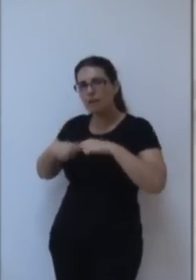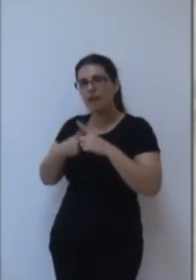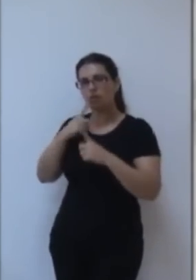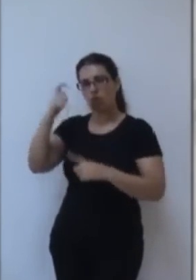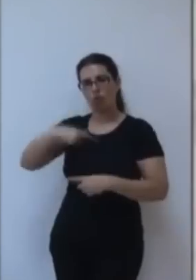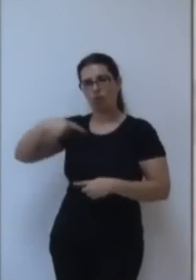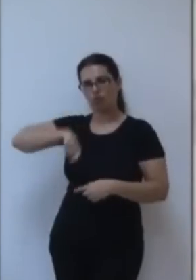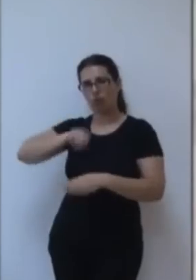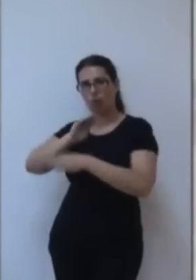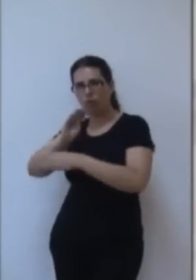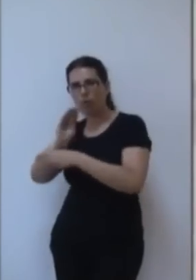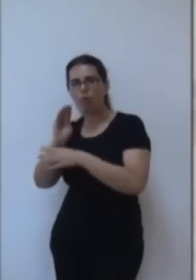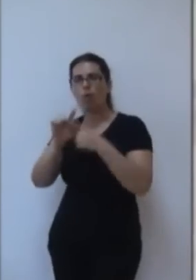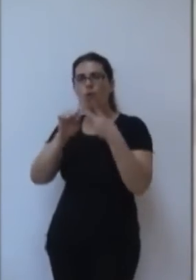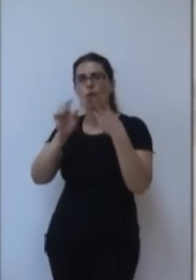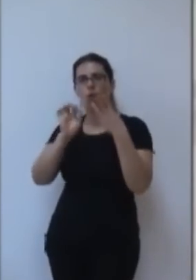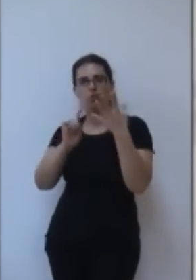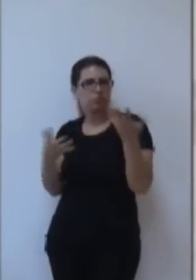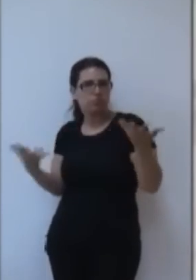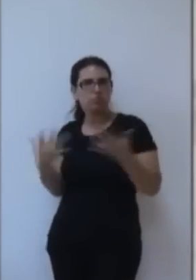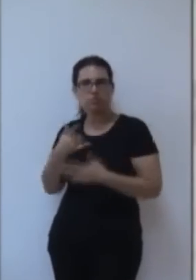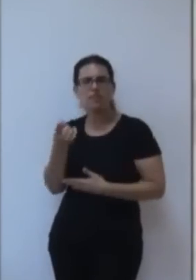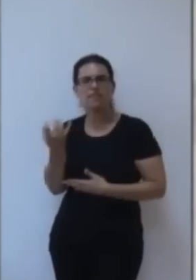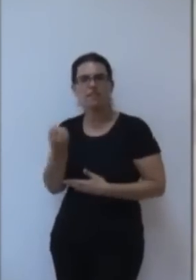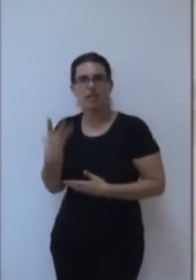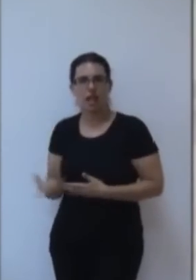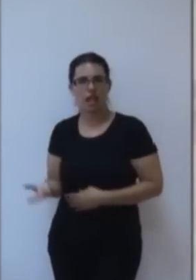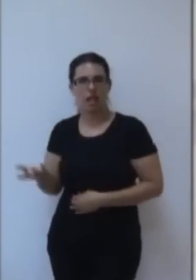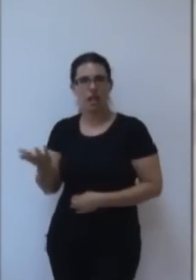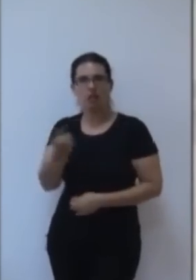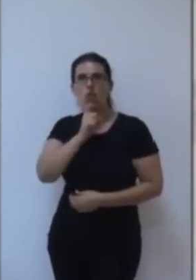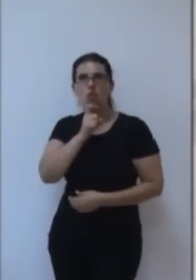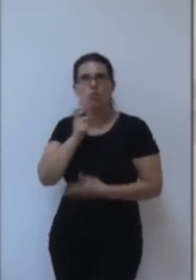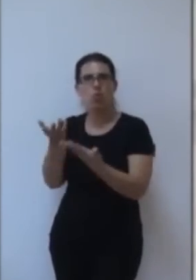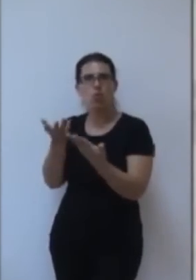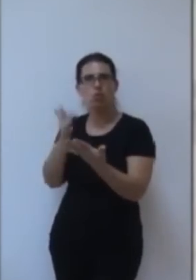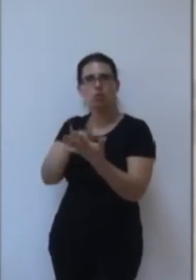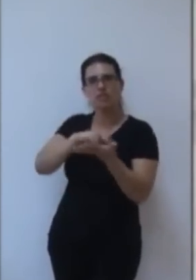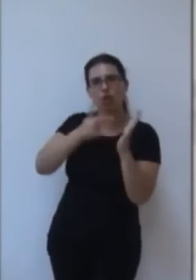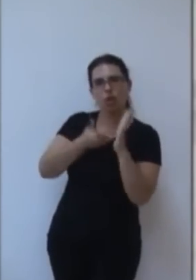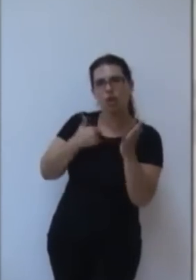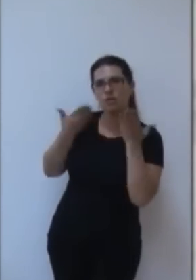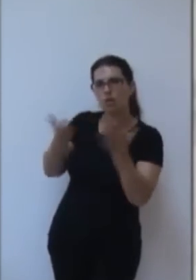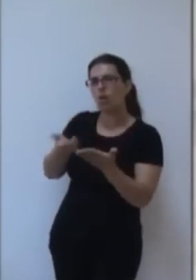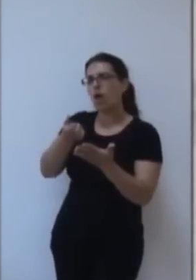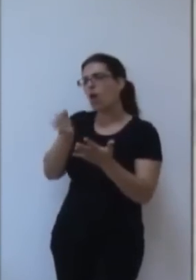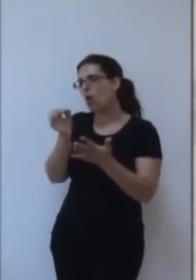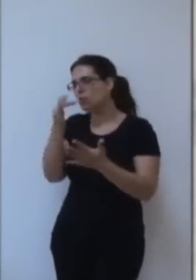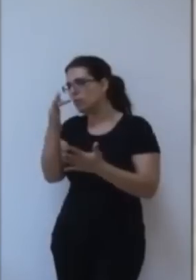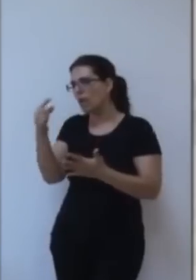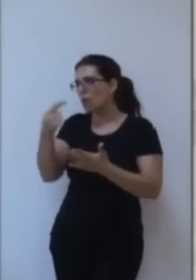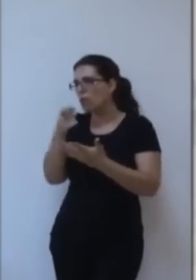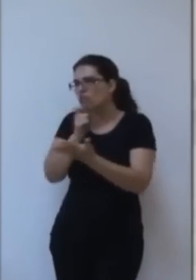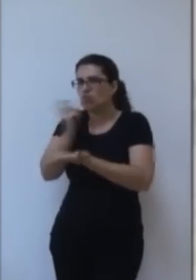de las personas que rodean, ¿no?, a todo este mundo. Ahí cómo están interviniendo, ¿no?, las